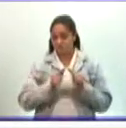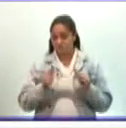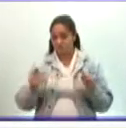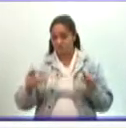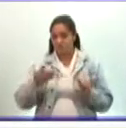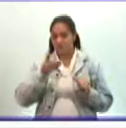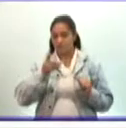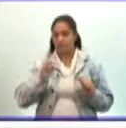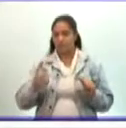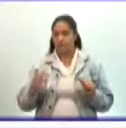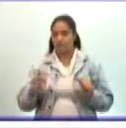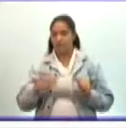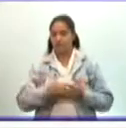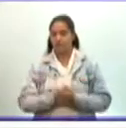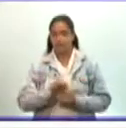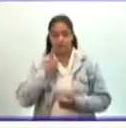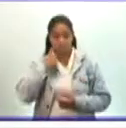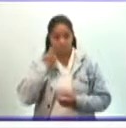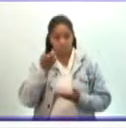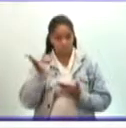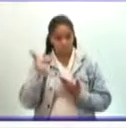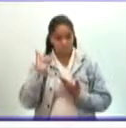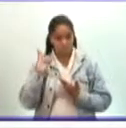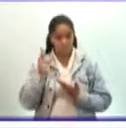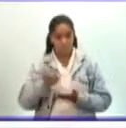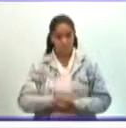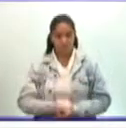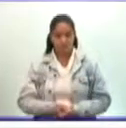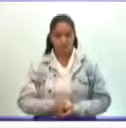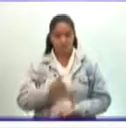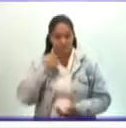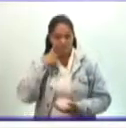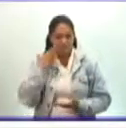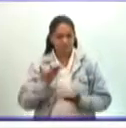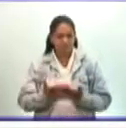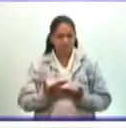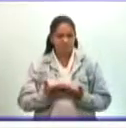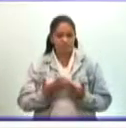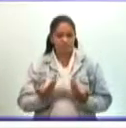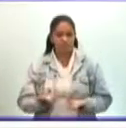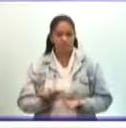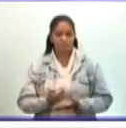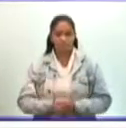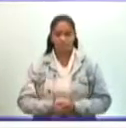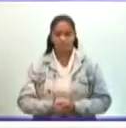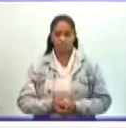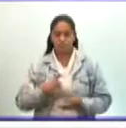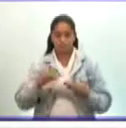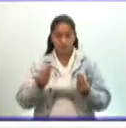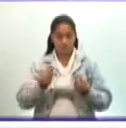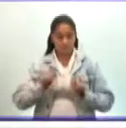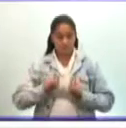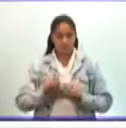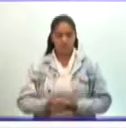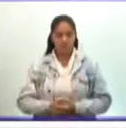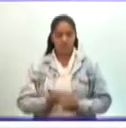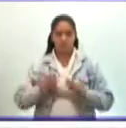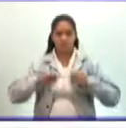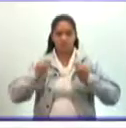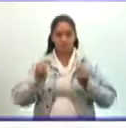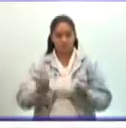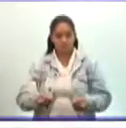DF. Observa qué conoces, qué nos dan y qué nos